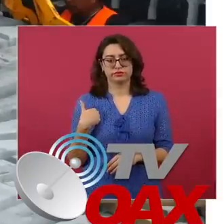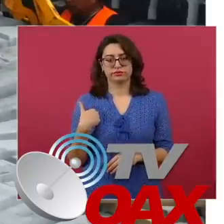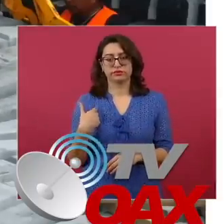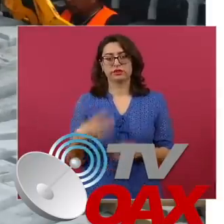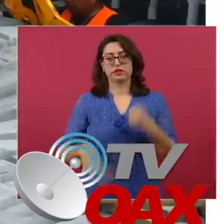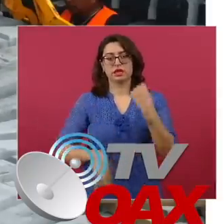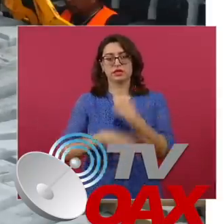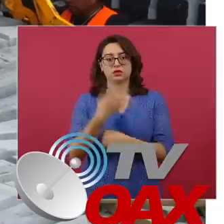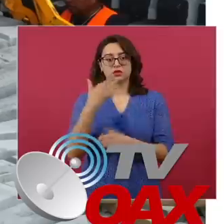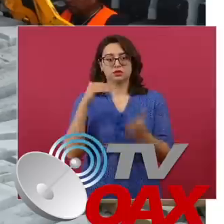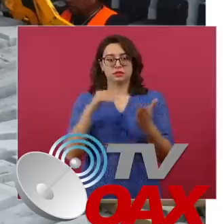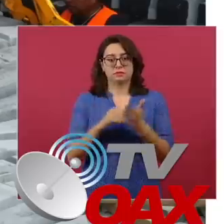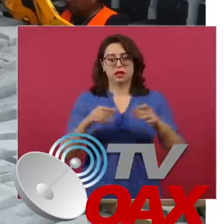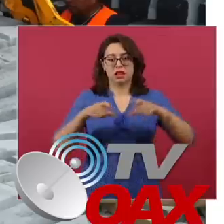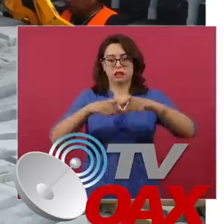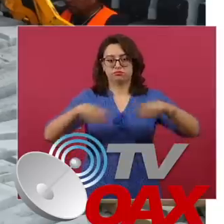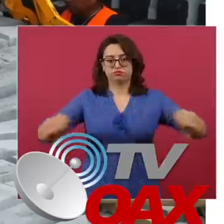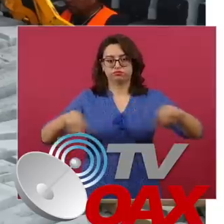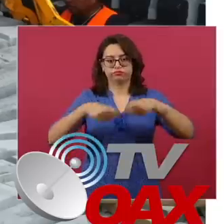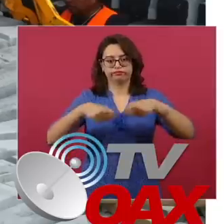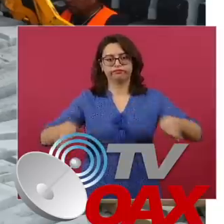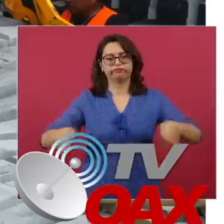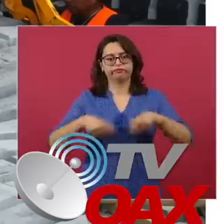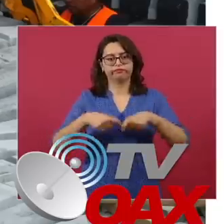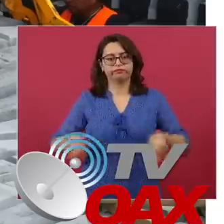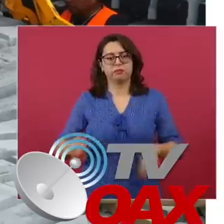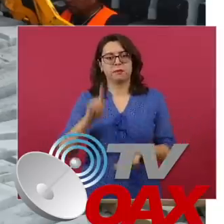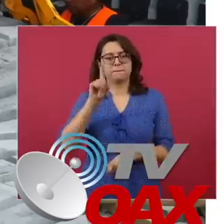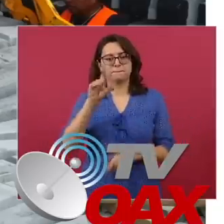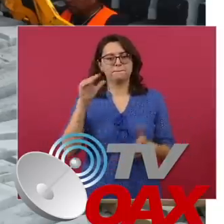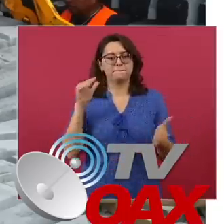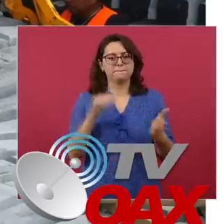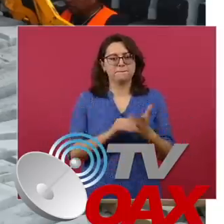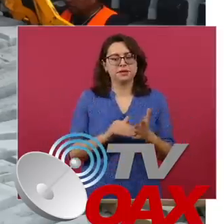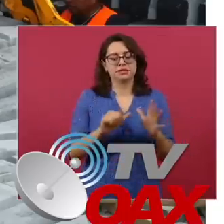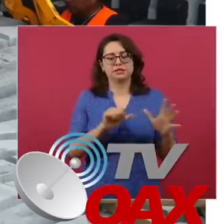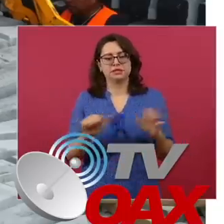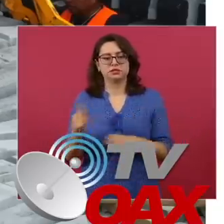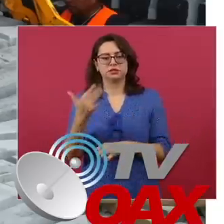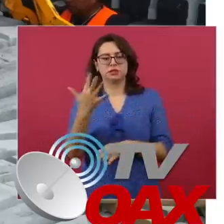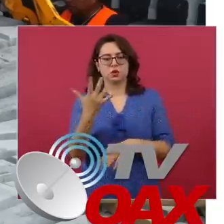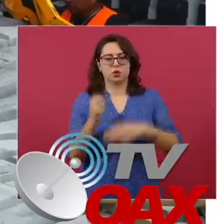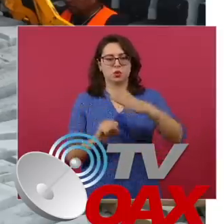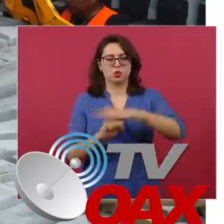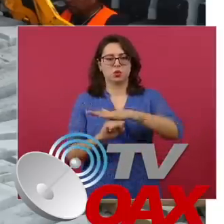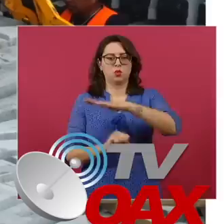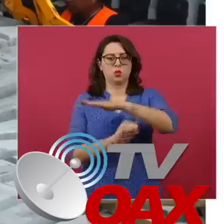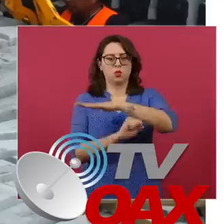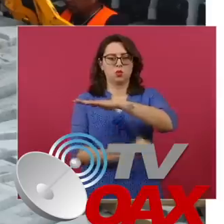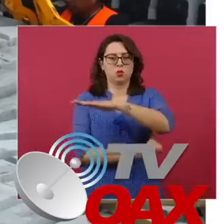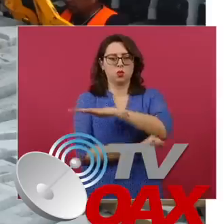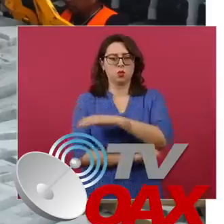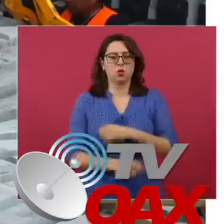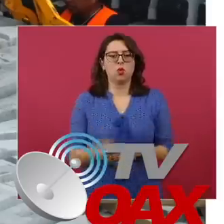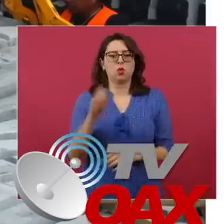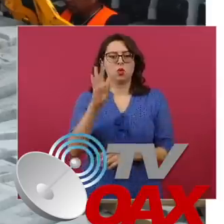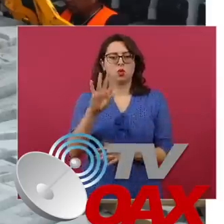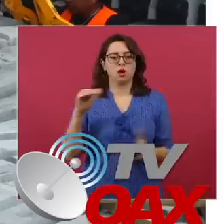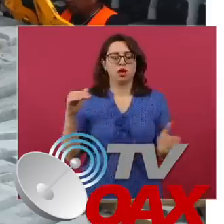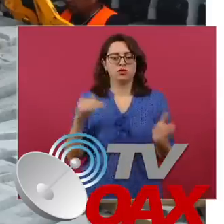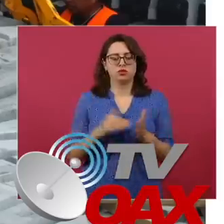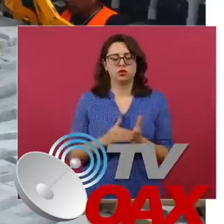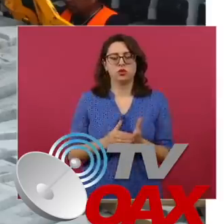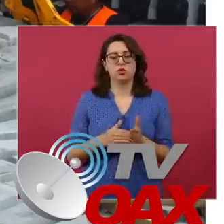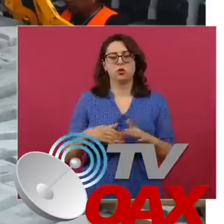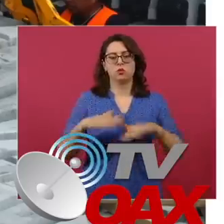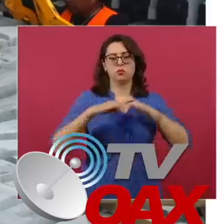más de 14.000 piezas de durmiente, 1.650 piezas de traves prefabricadas, más de 4.000 tabletas prefabricadas, así